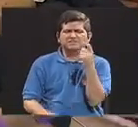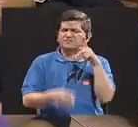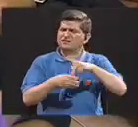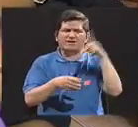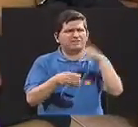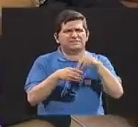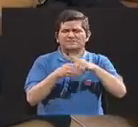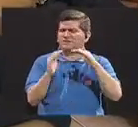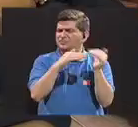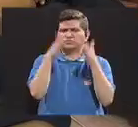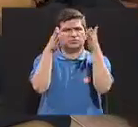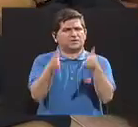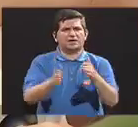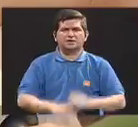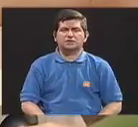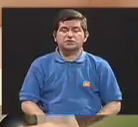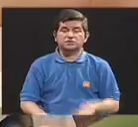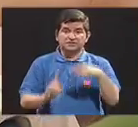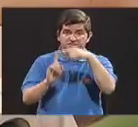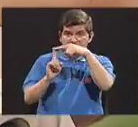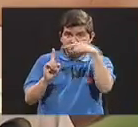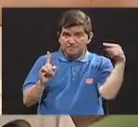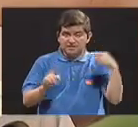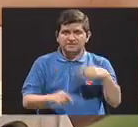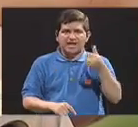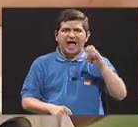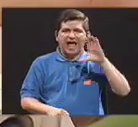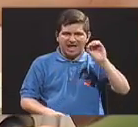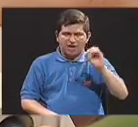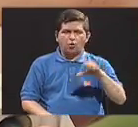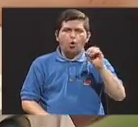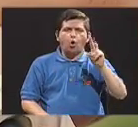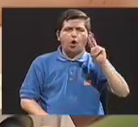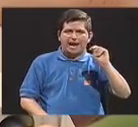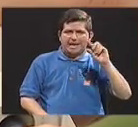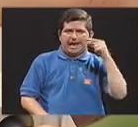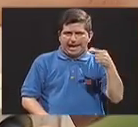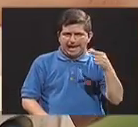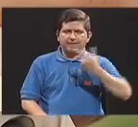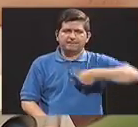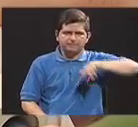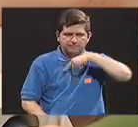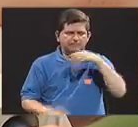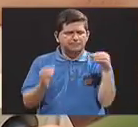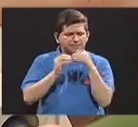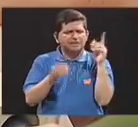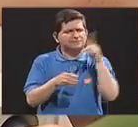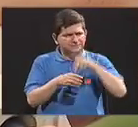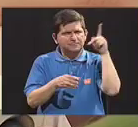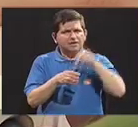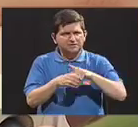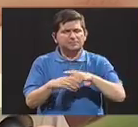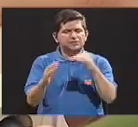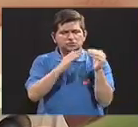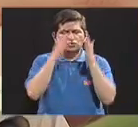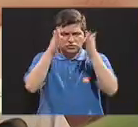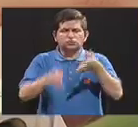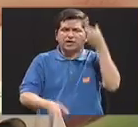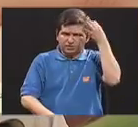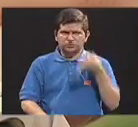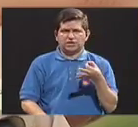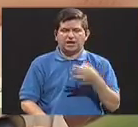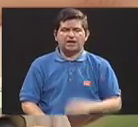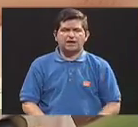escasa participación ciudadana desde ajeo como ong creemos que tiene que haber mayor participación de la